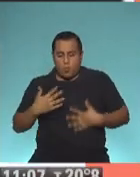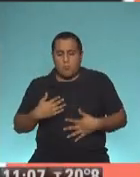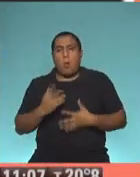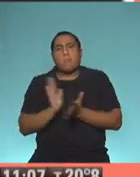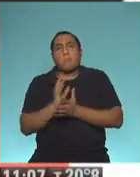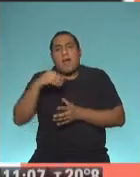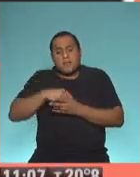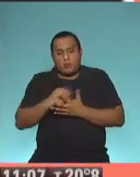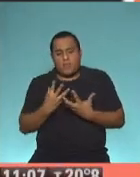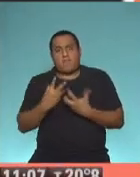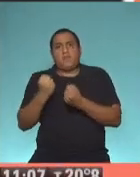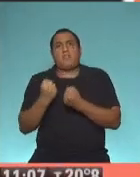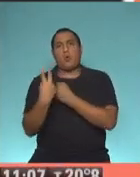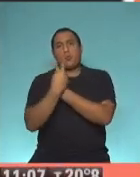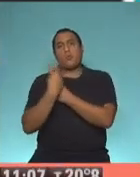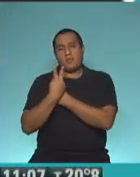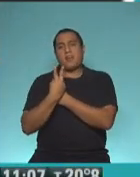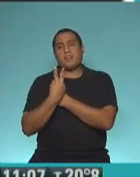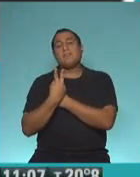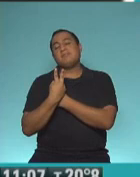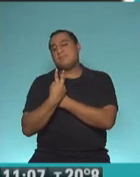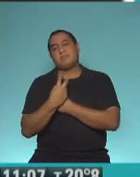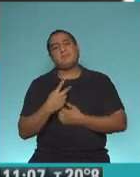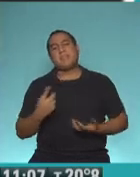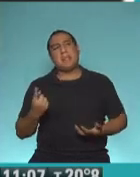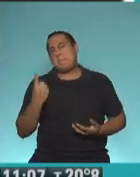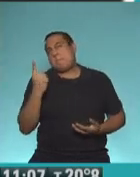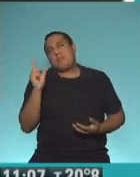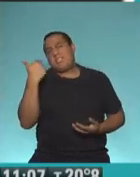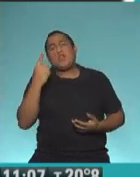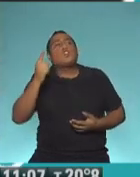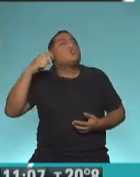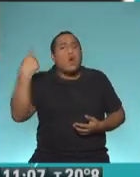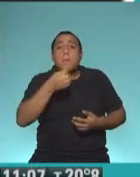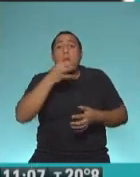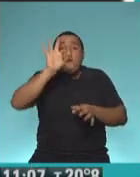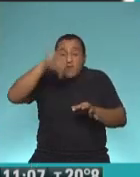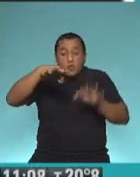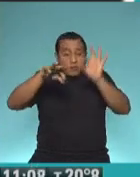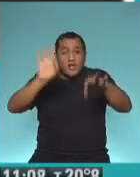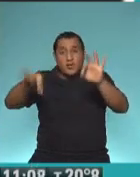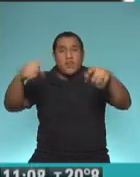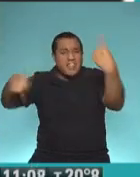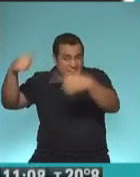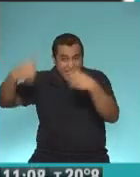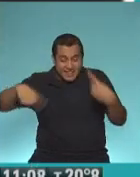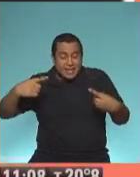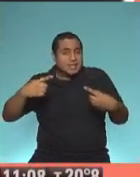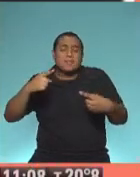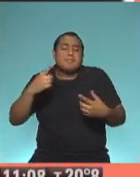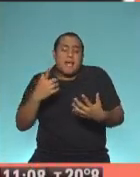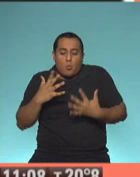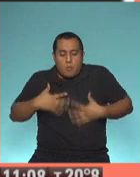para toda esa historia de que el virus no genera anticuerpos, sería el primer virus en la historia de la humanidad que no genera anticuerpos. Y eso es construcción.